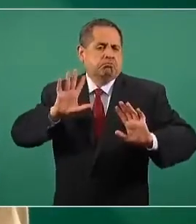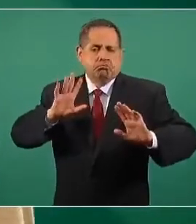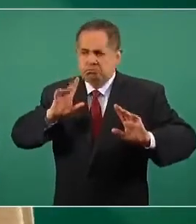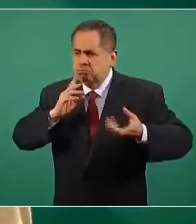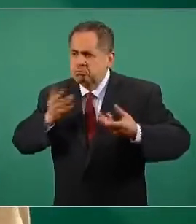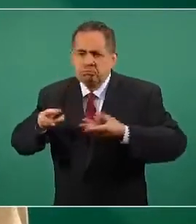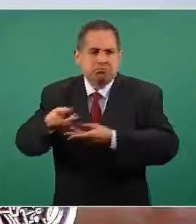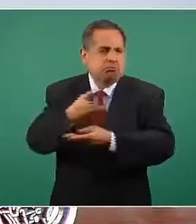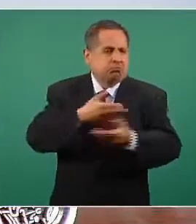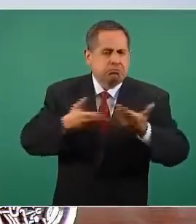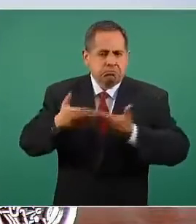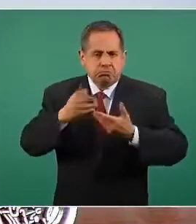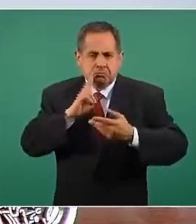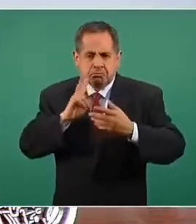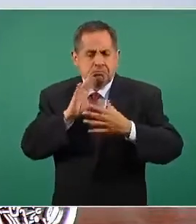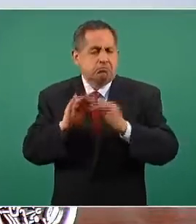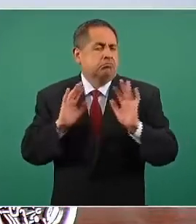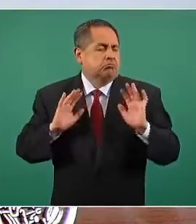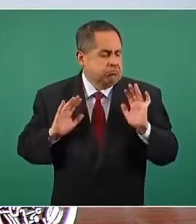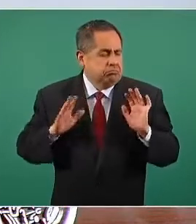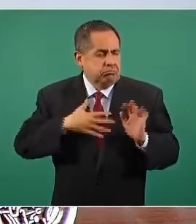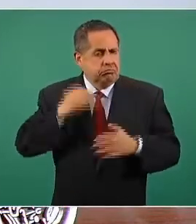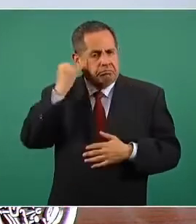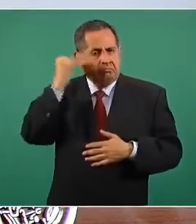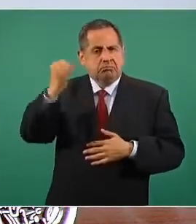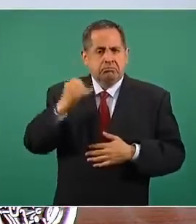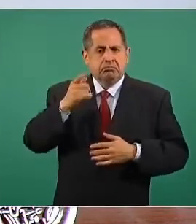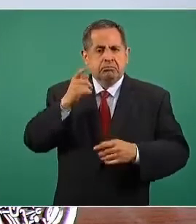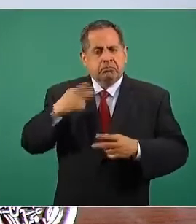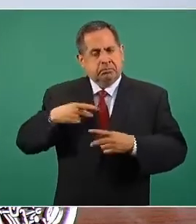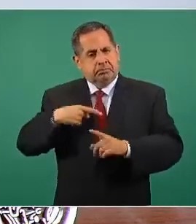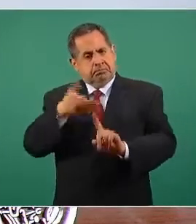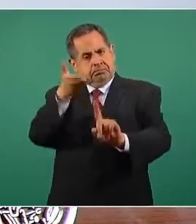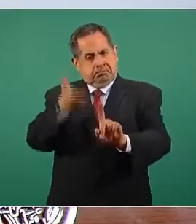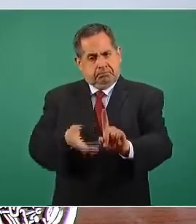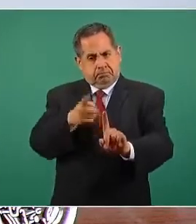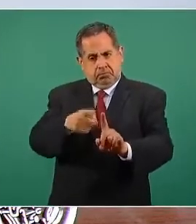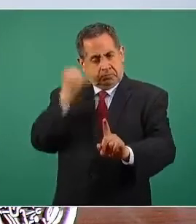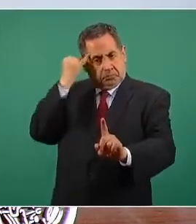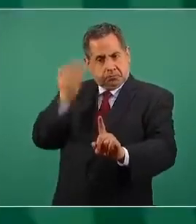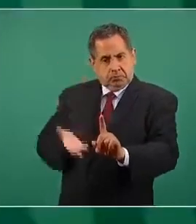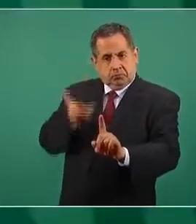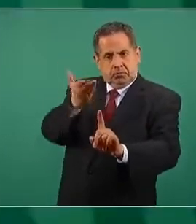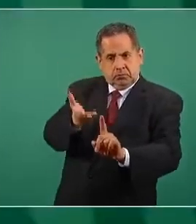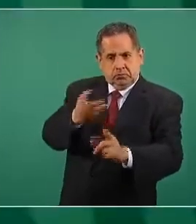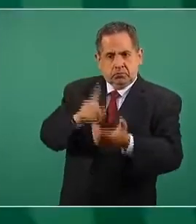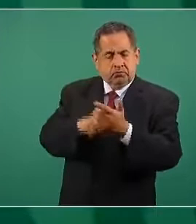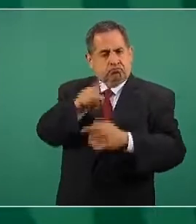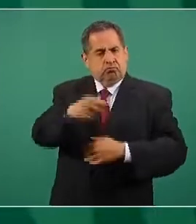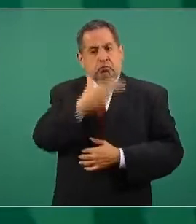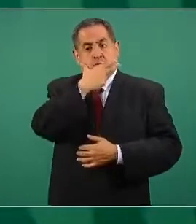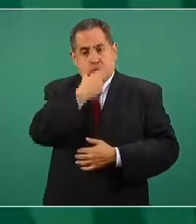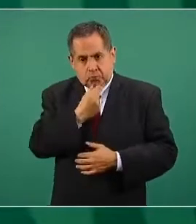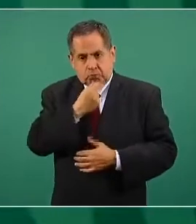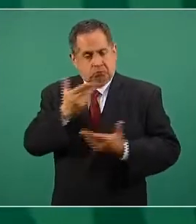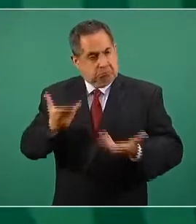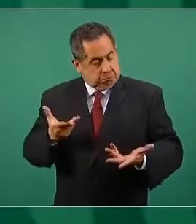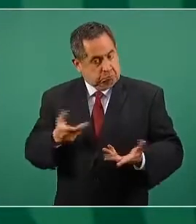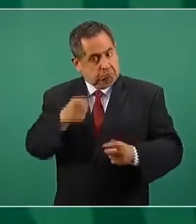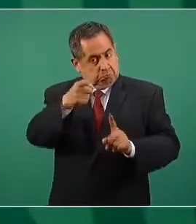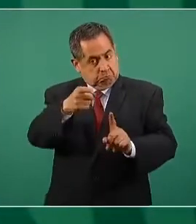y me parece que una persona como tú, que lo está poniendo, que seas varón, que